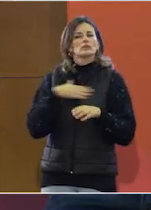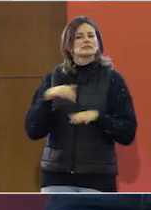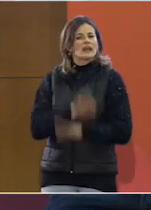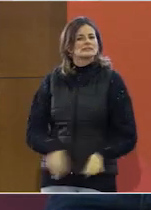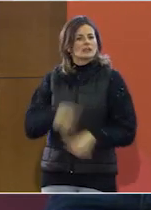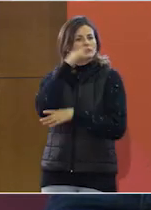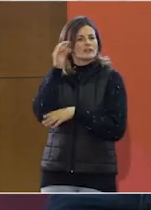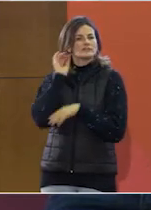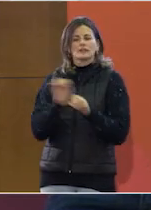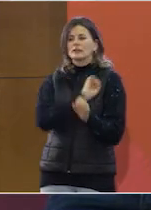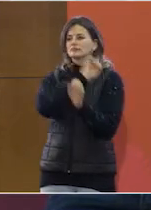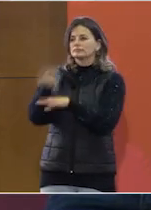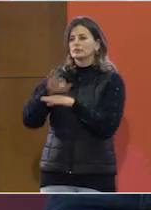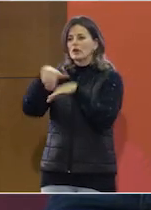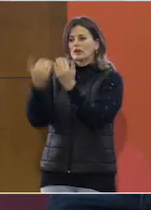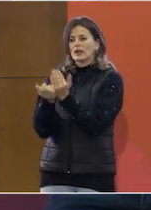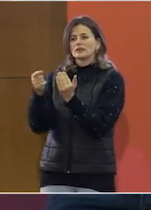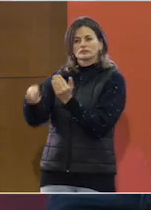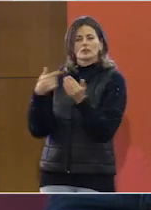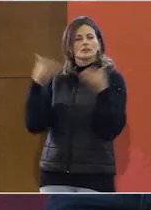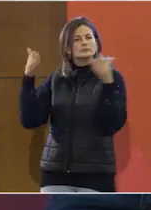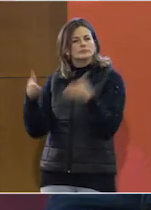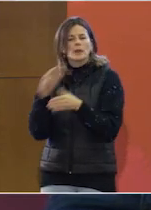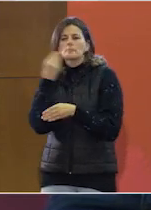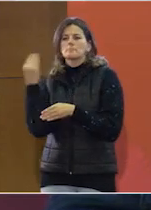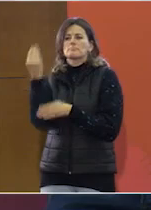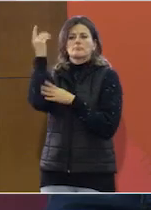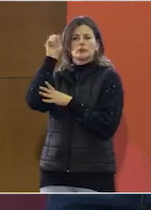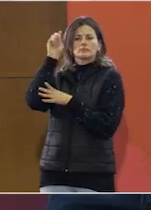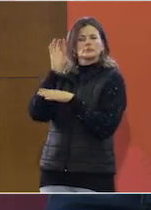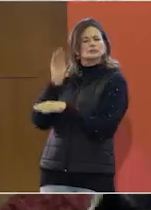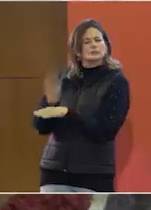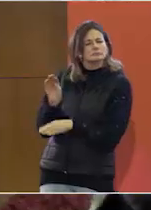tus hijas a una escuela donde le vayan a atender los mejores maestros.